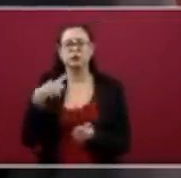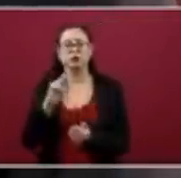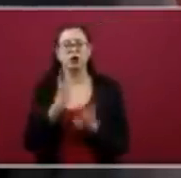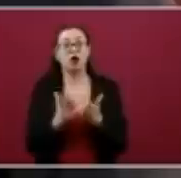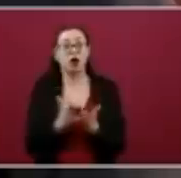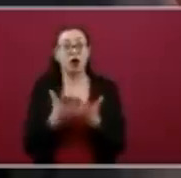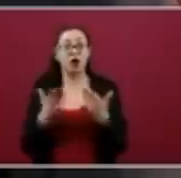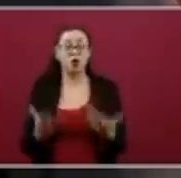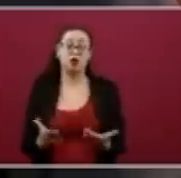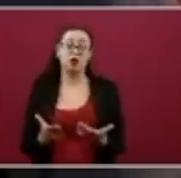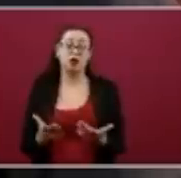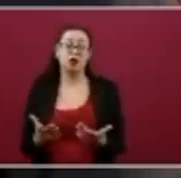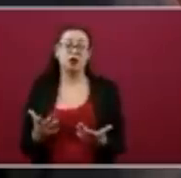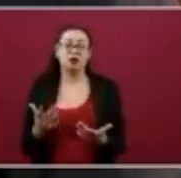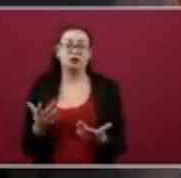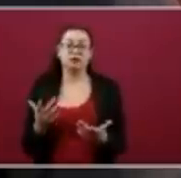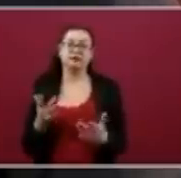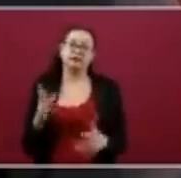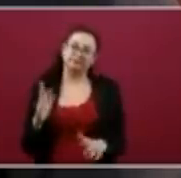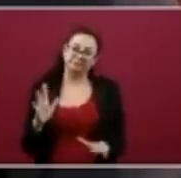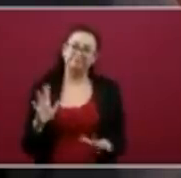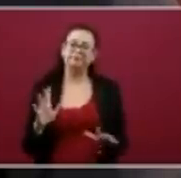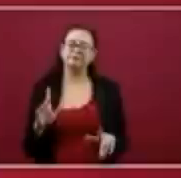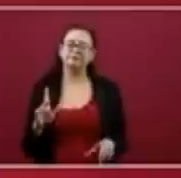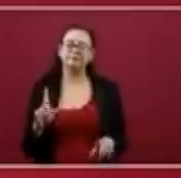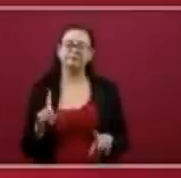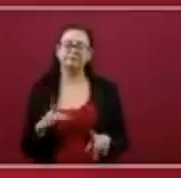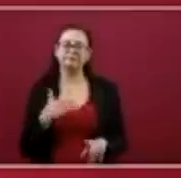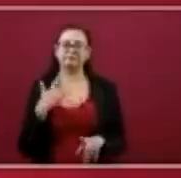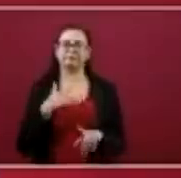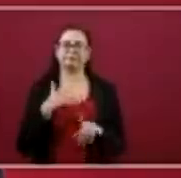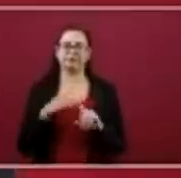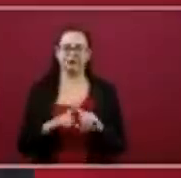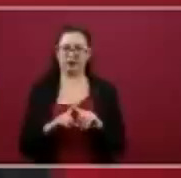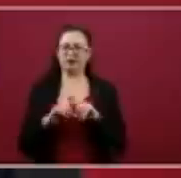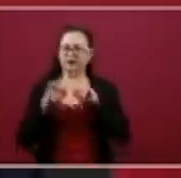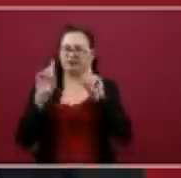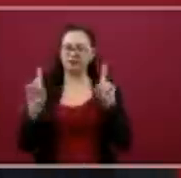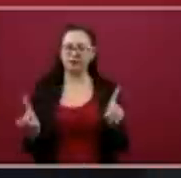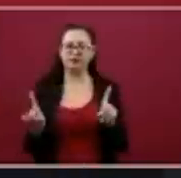A veces los refugios tienen que